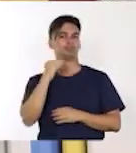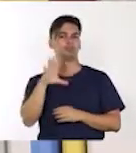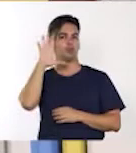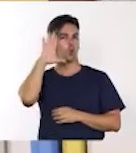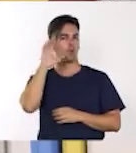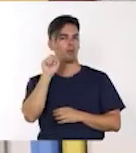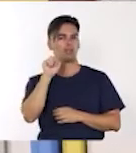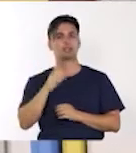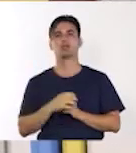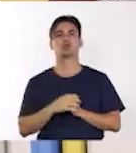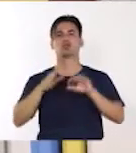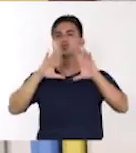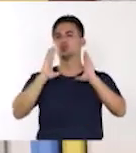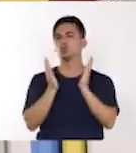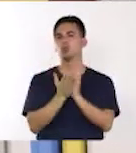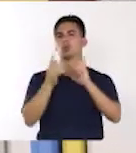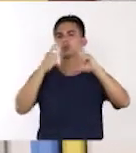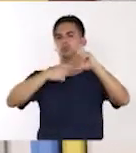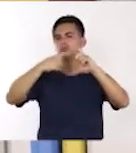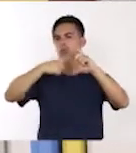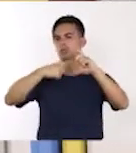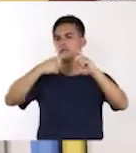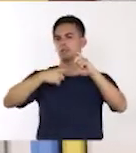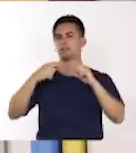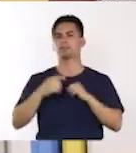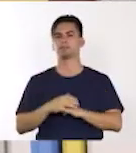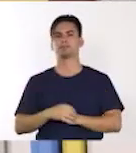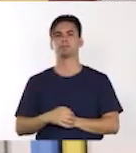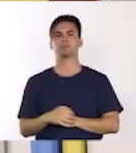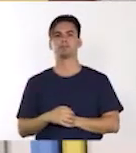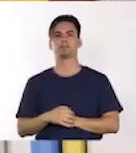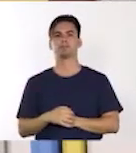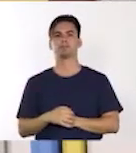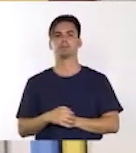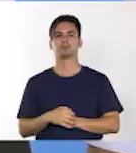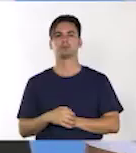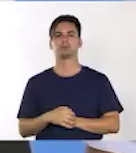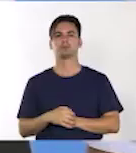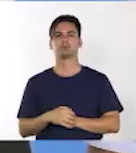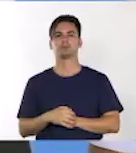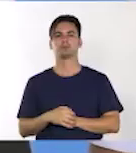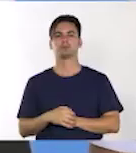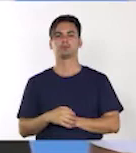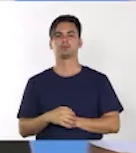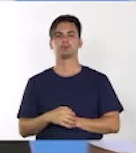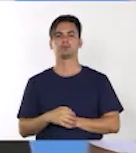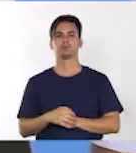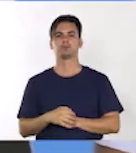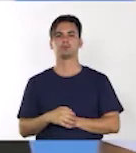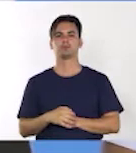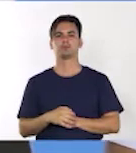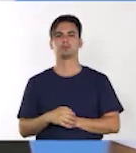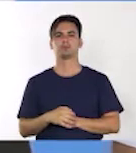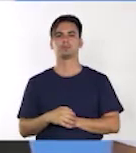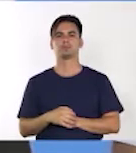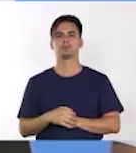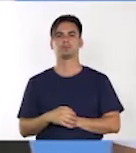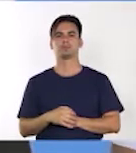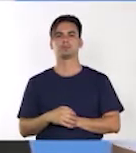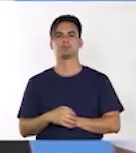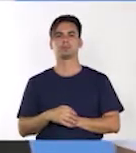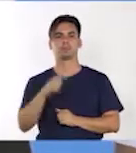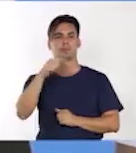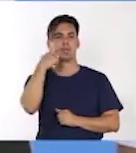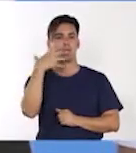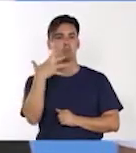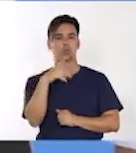interiorizado los contenidos que aparecen en esas primeras unidades. Para precisar un poco más acerca de este